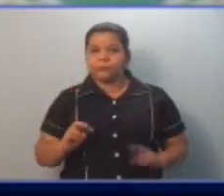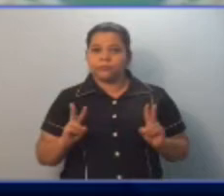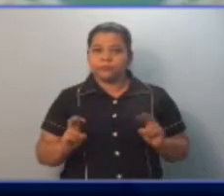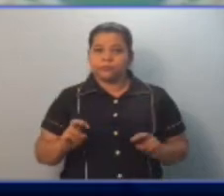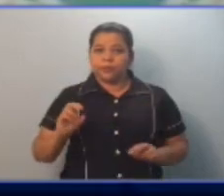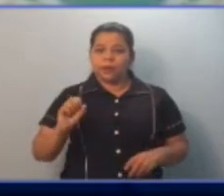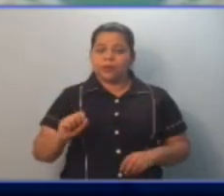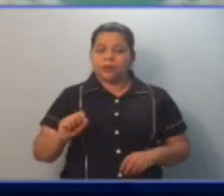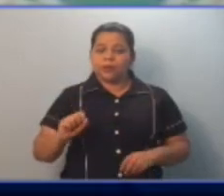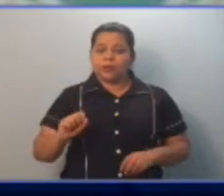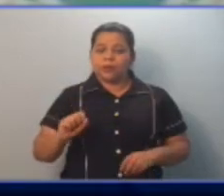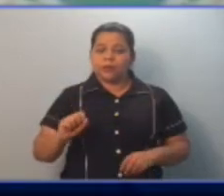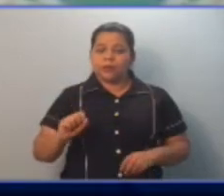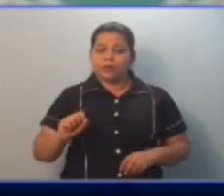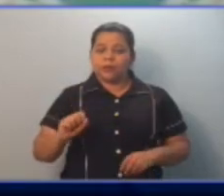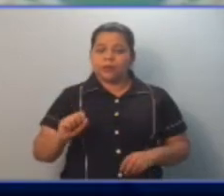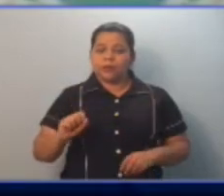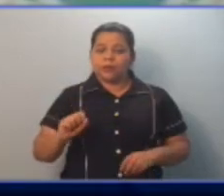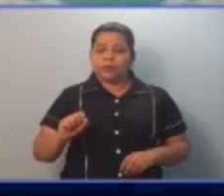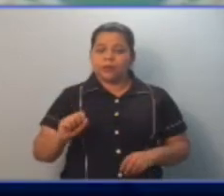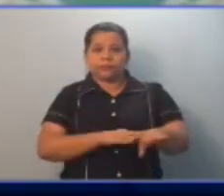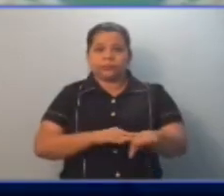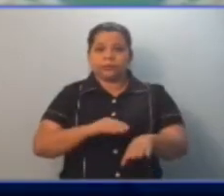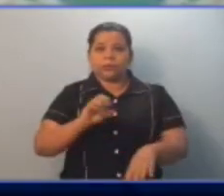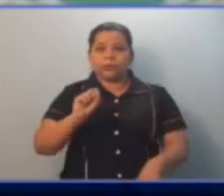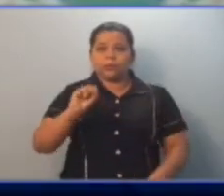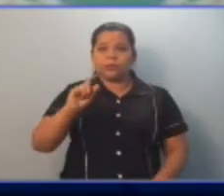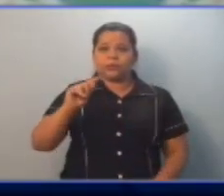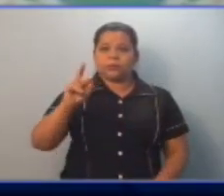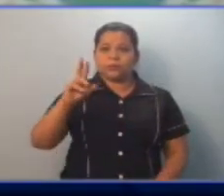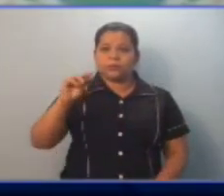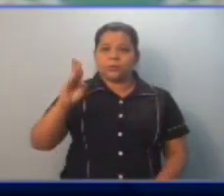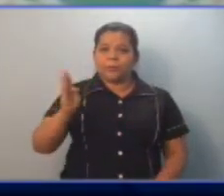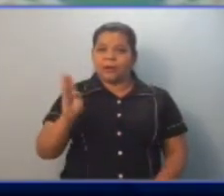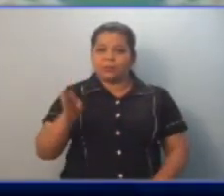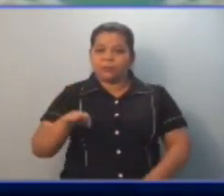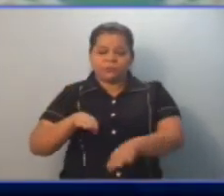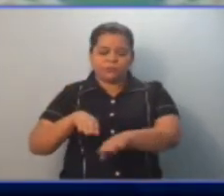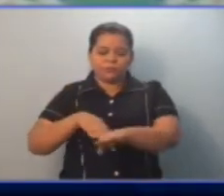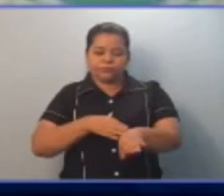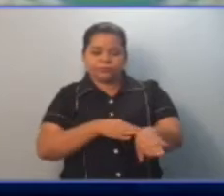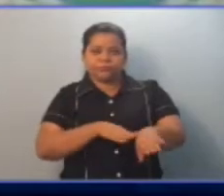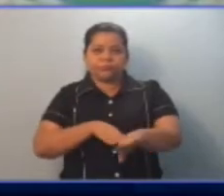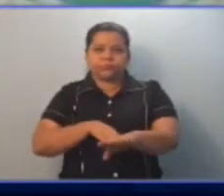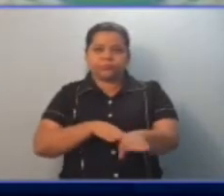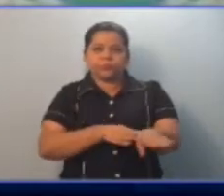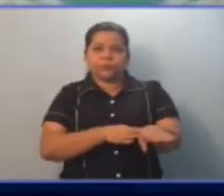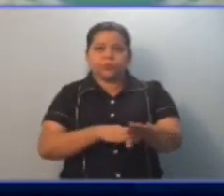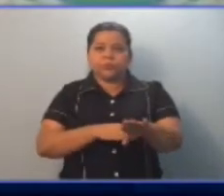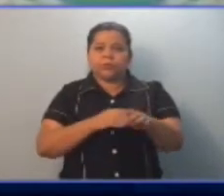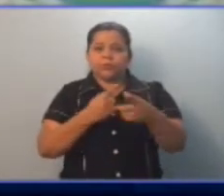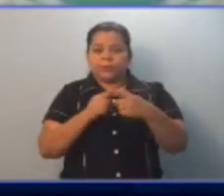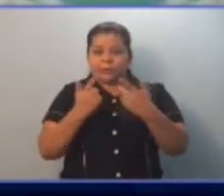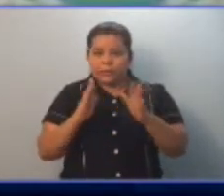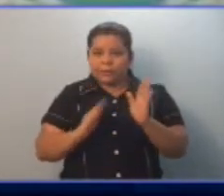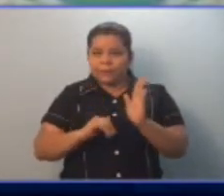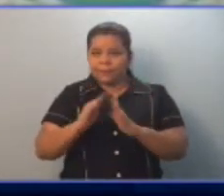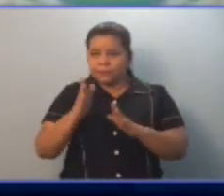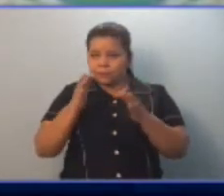Citrans, que se resolvió el fondo del asunto con una medida cautelar,